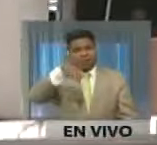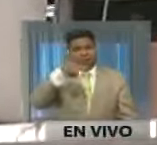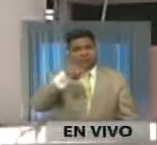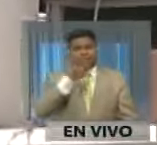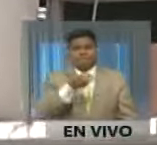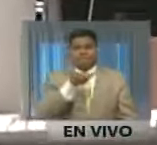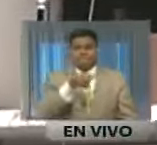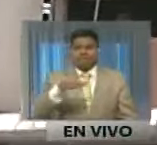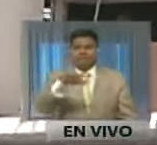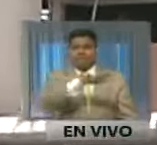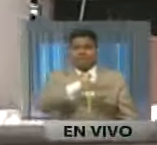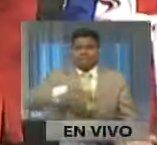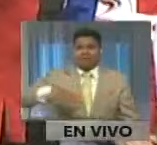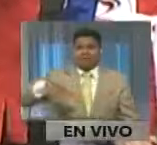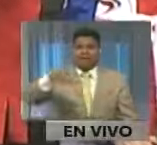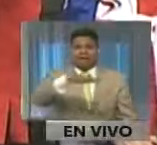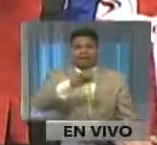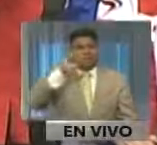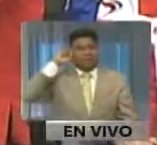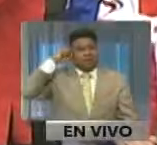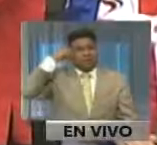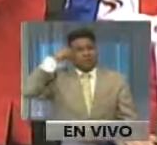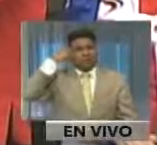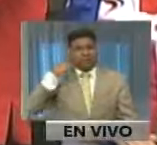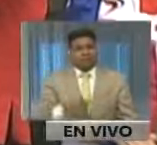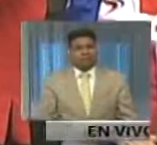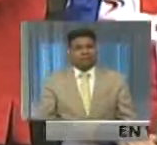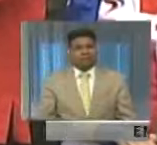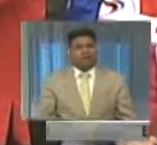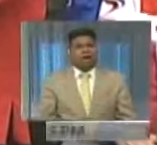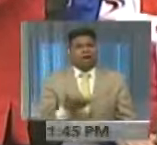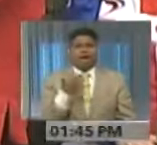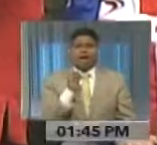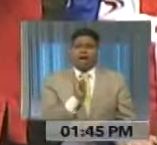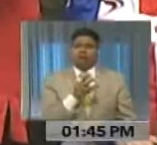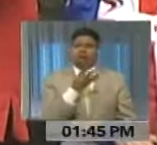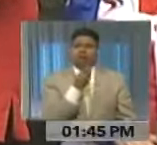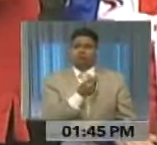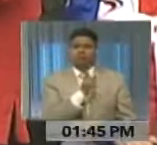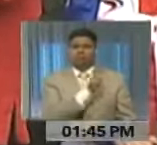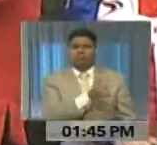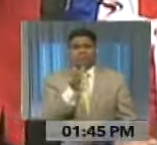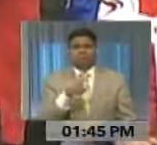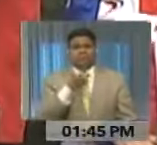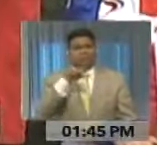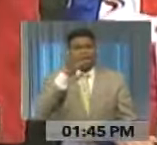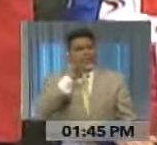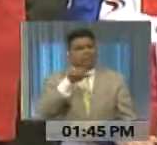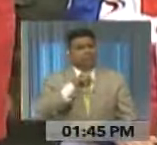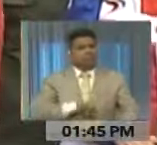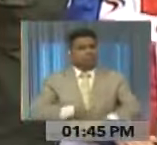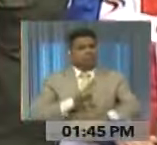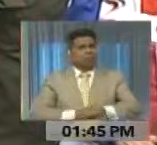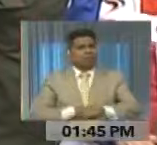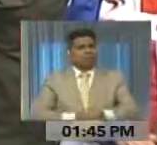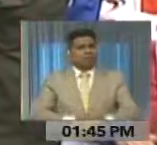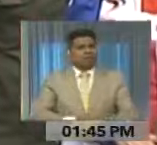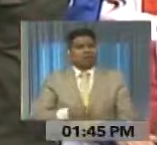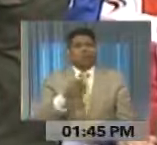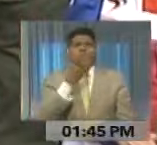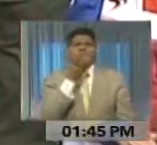plaza, aquí hay varios compañeros de esas horas. Darío